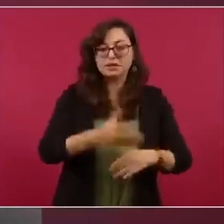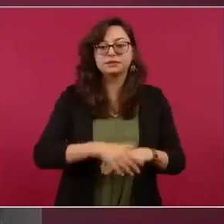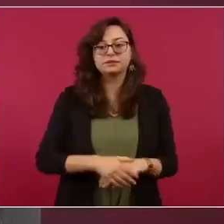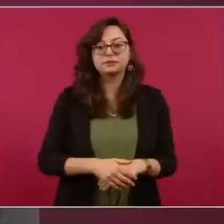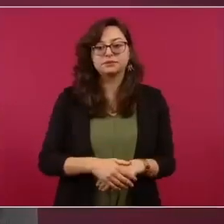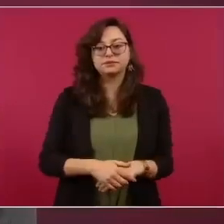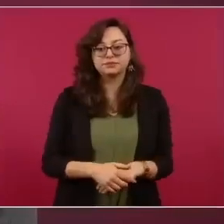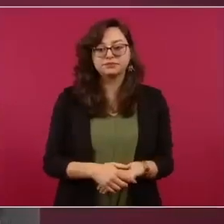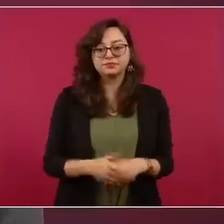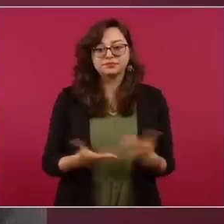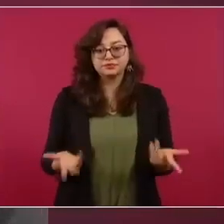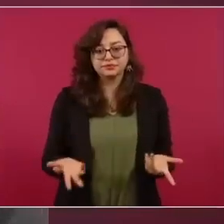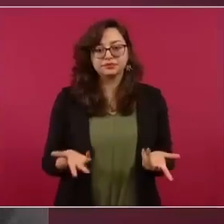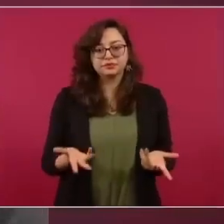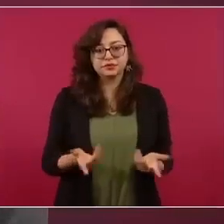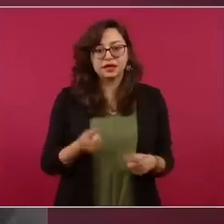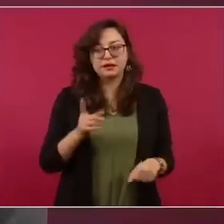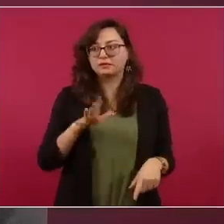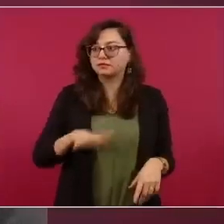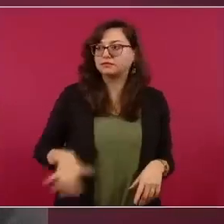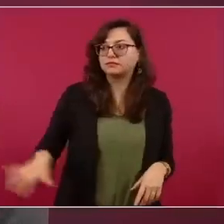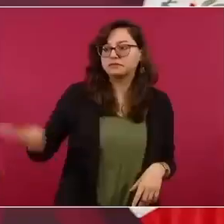de que informe